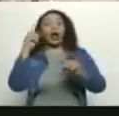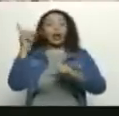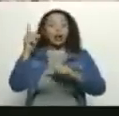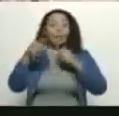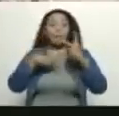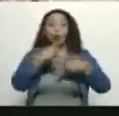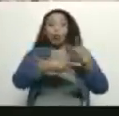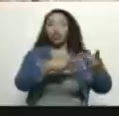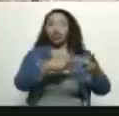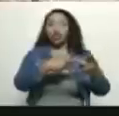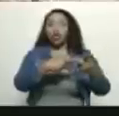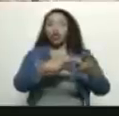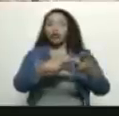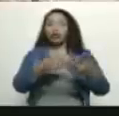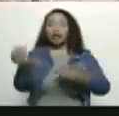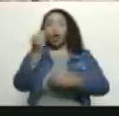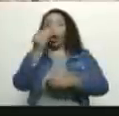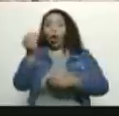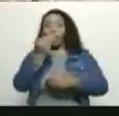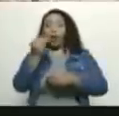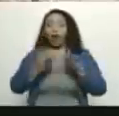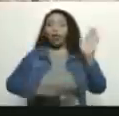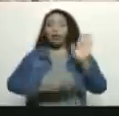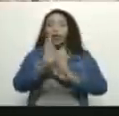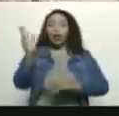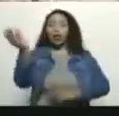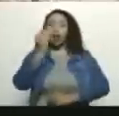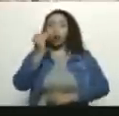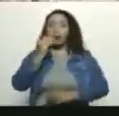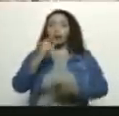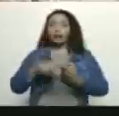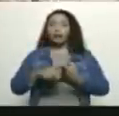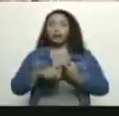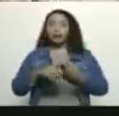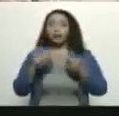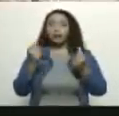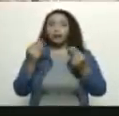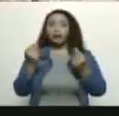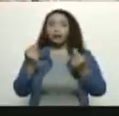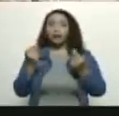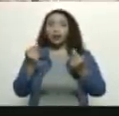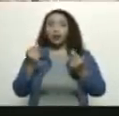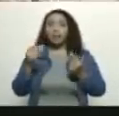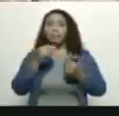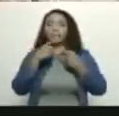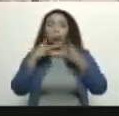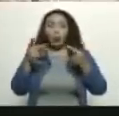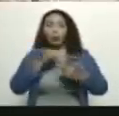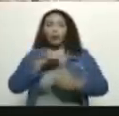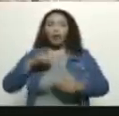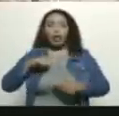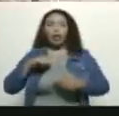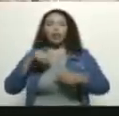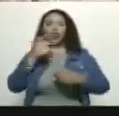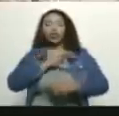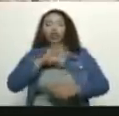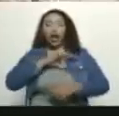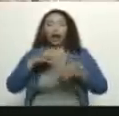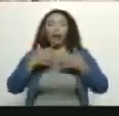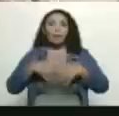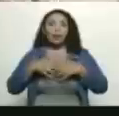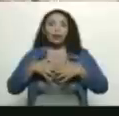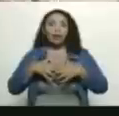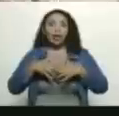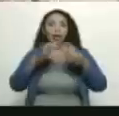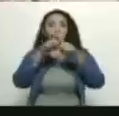producción de alimentos, en el desarrollo económico, en la infraestructura pública, privada, social de sus empresas, el hábitat y